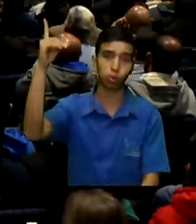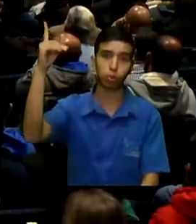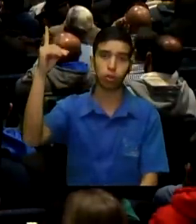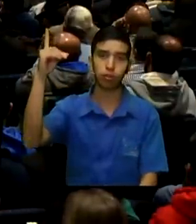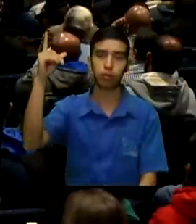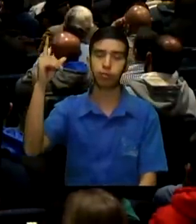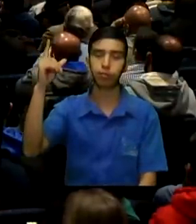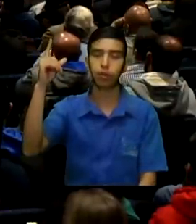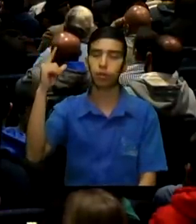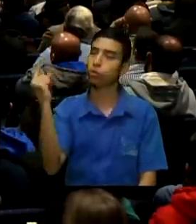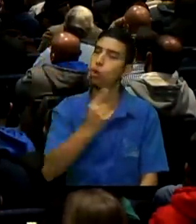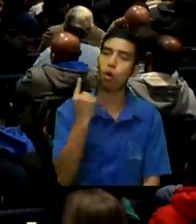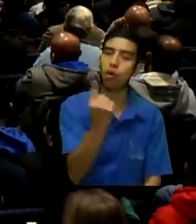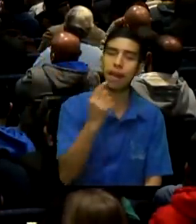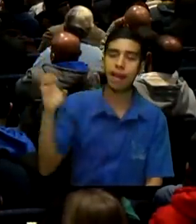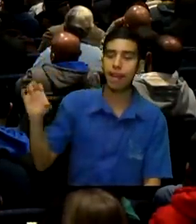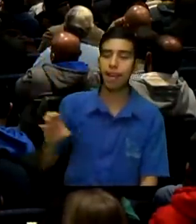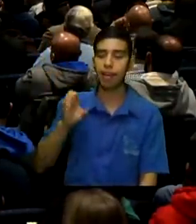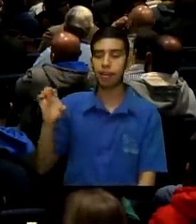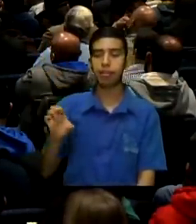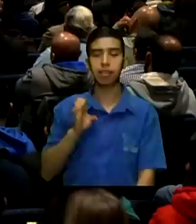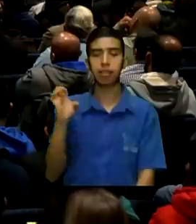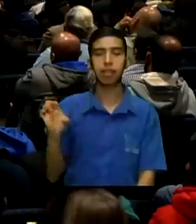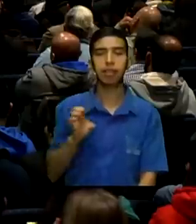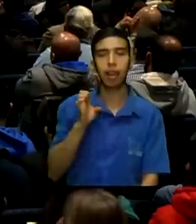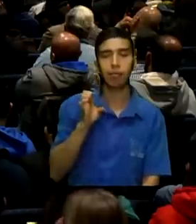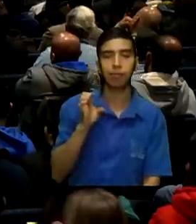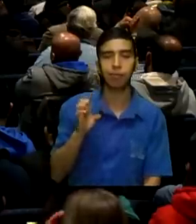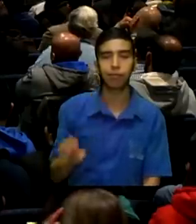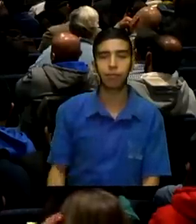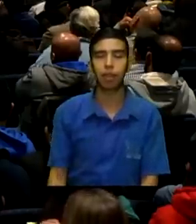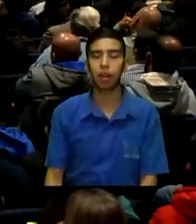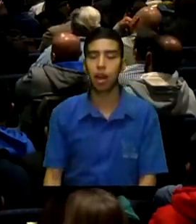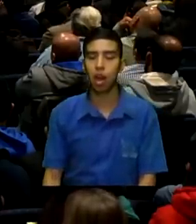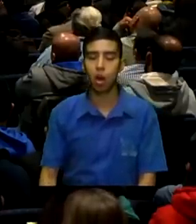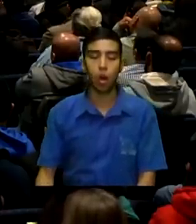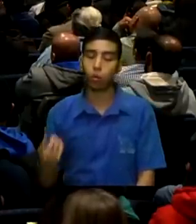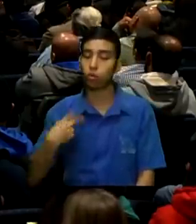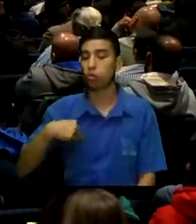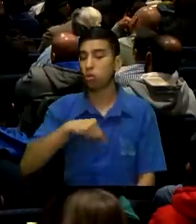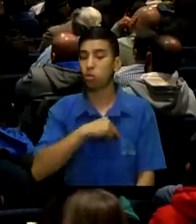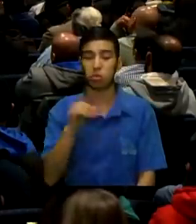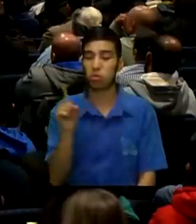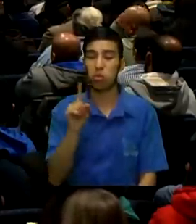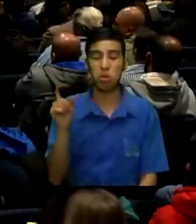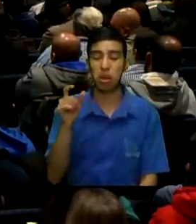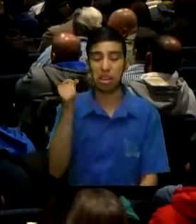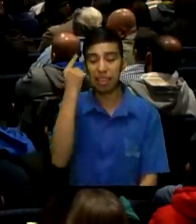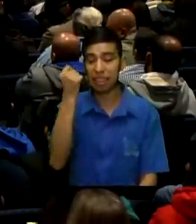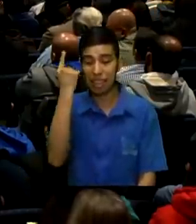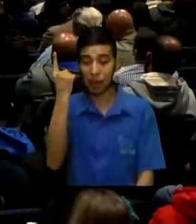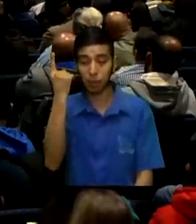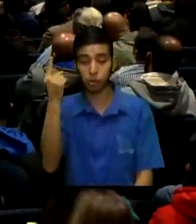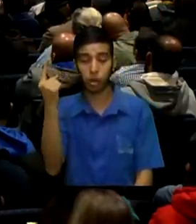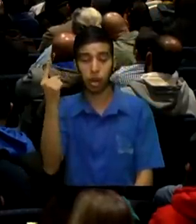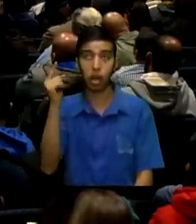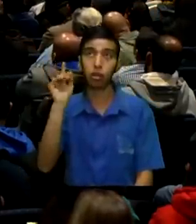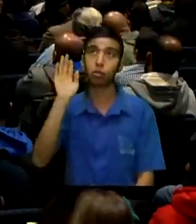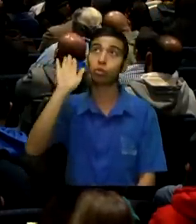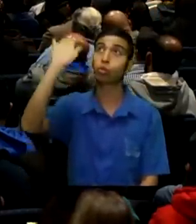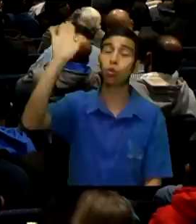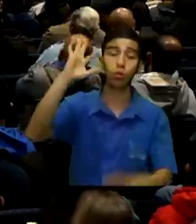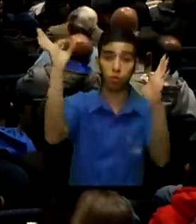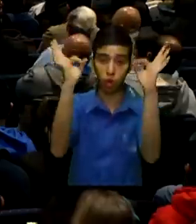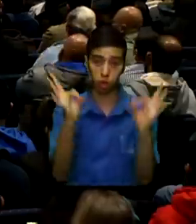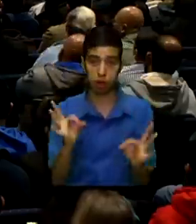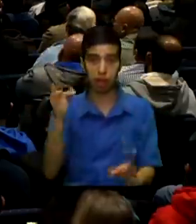la eternidad. Y estando así, nunca vamos a conocer la plenitud de los pensamientos de Dios. ¿Por qué? Porque